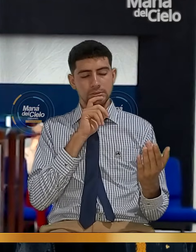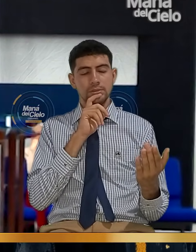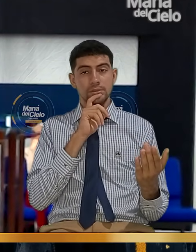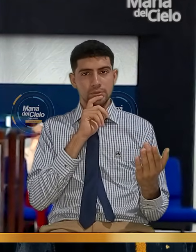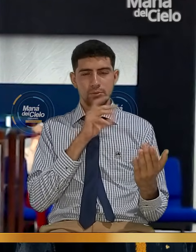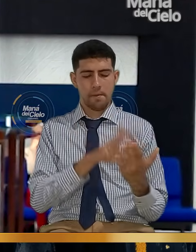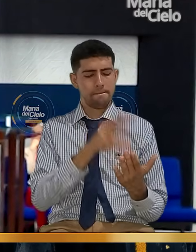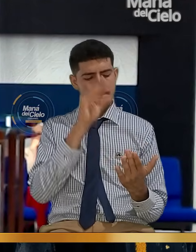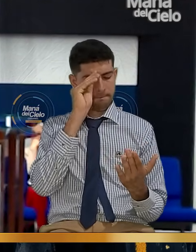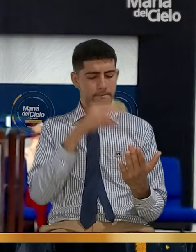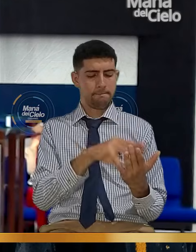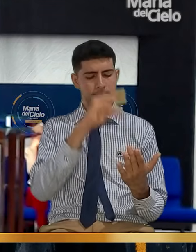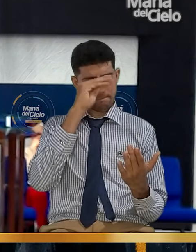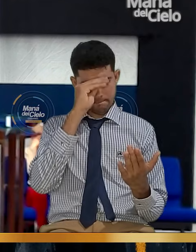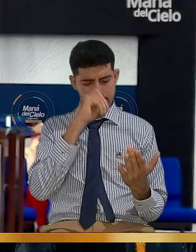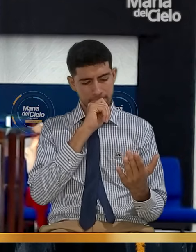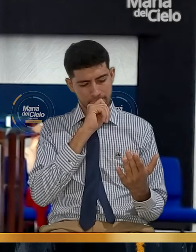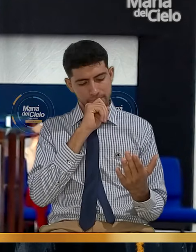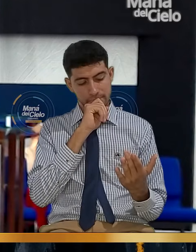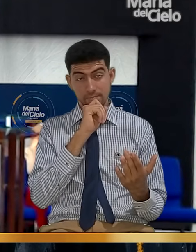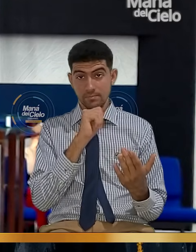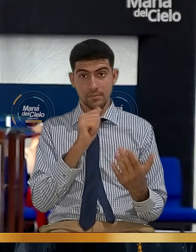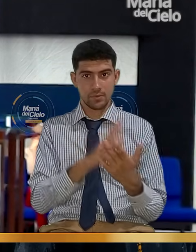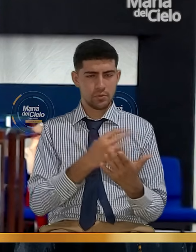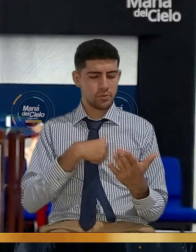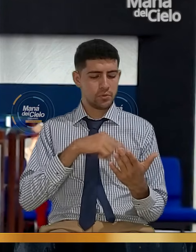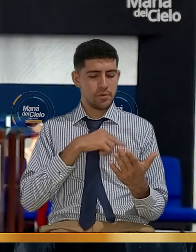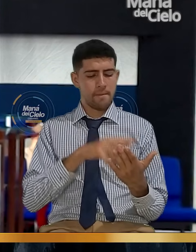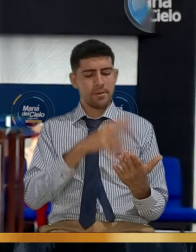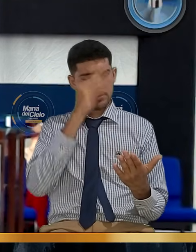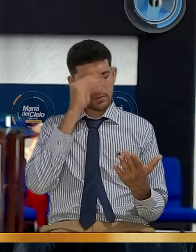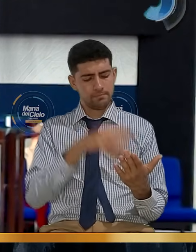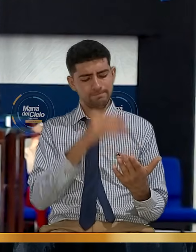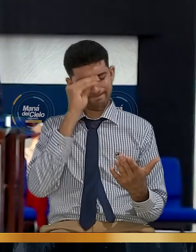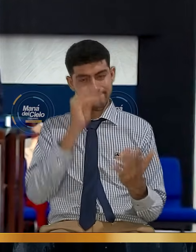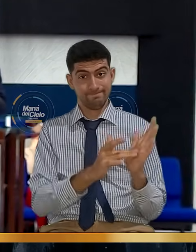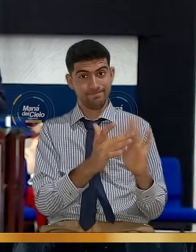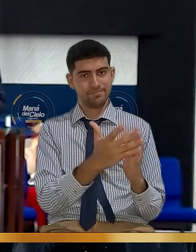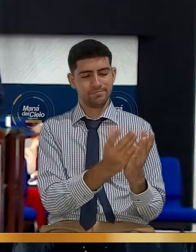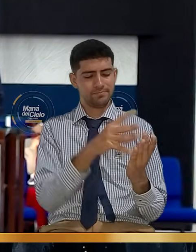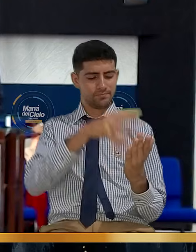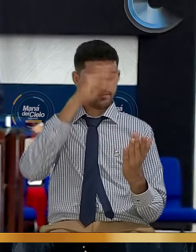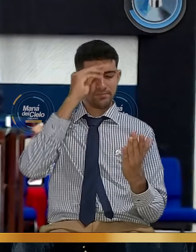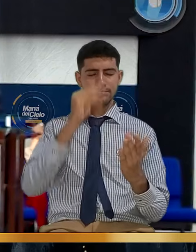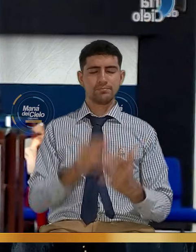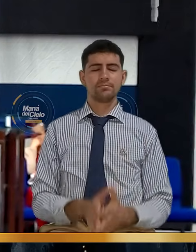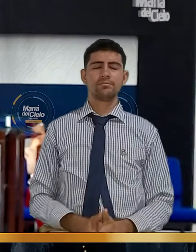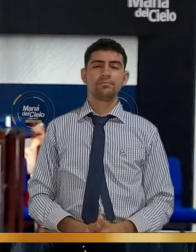esas lágrimas ahí en esas, ¿cierto? Y qué bueno alimentarse de la palabra de Dios.